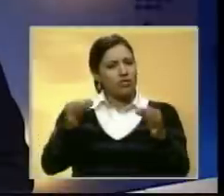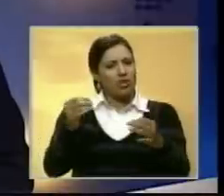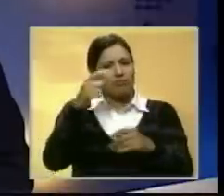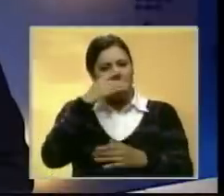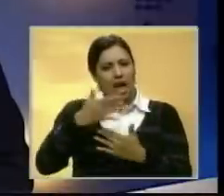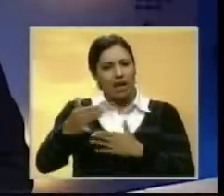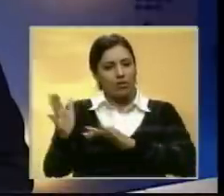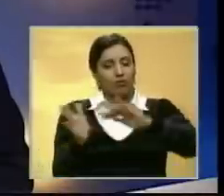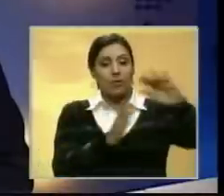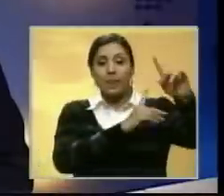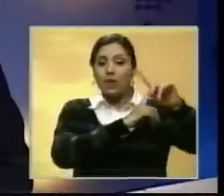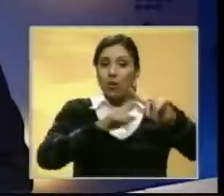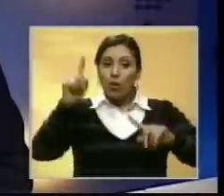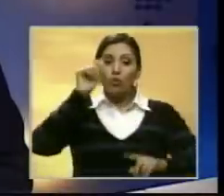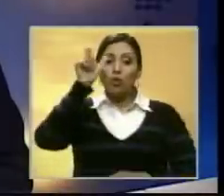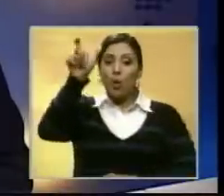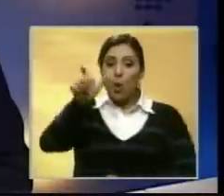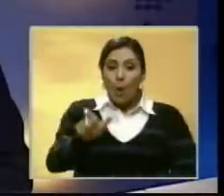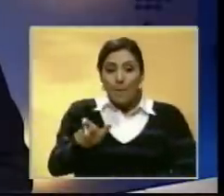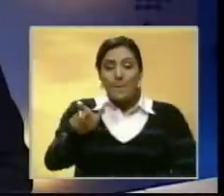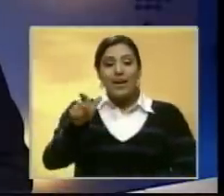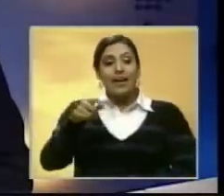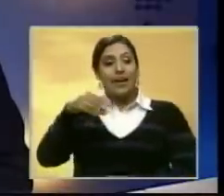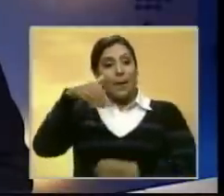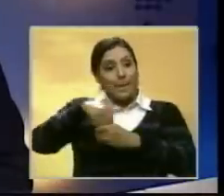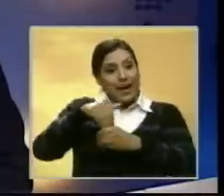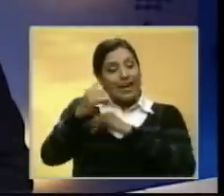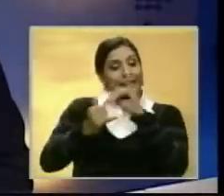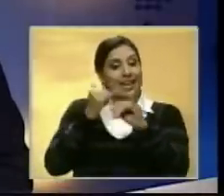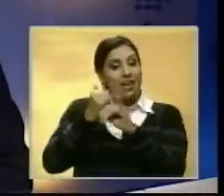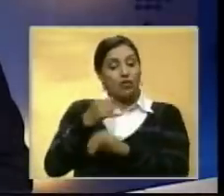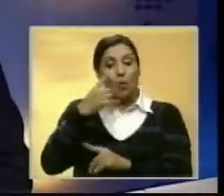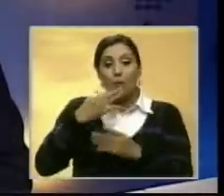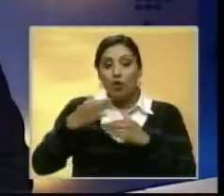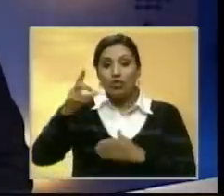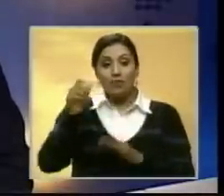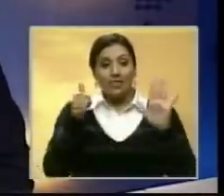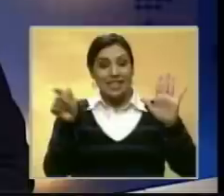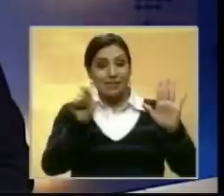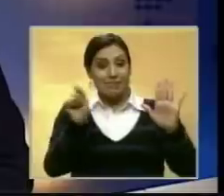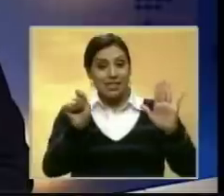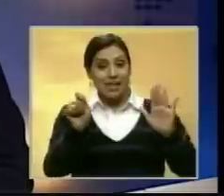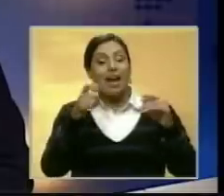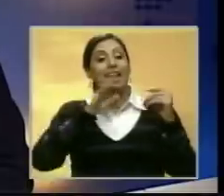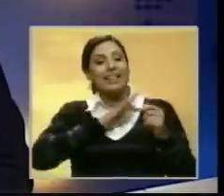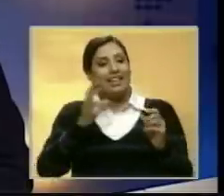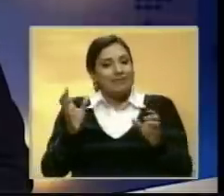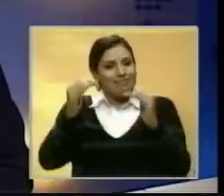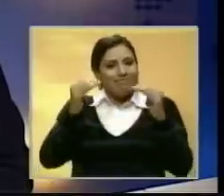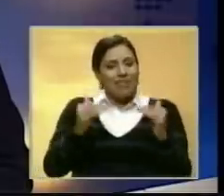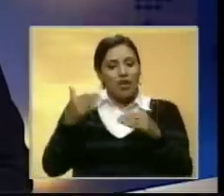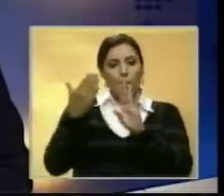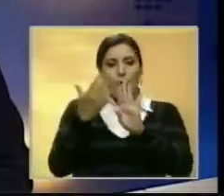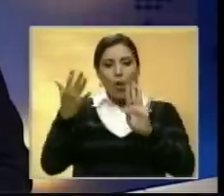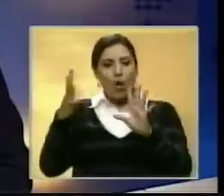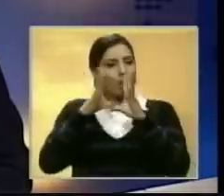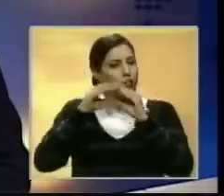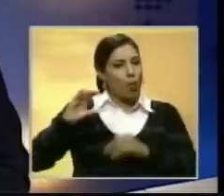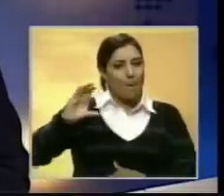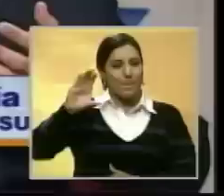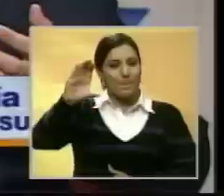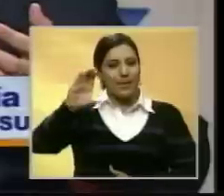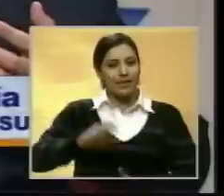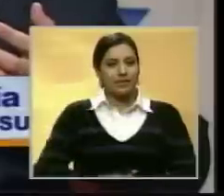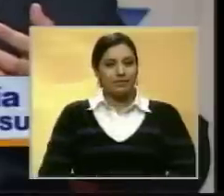Jesús Faría, ministro para el Comercio Exterior e Inversión Internacional, afirmó que en los próximos 6 meses van a reducir las colas en todo el